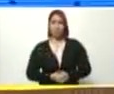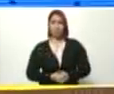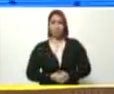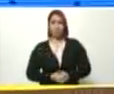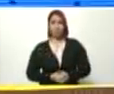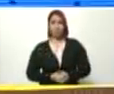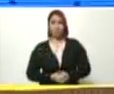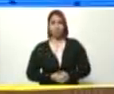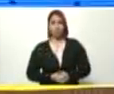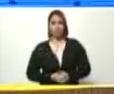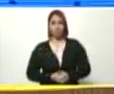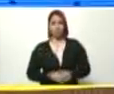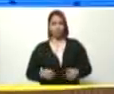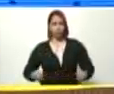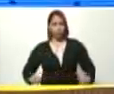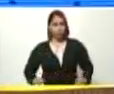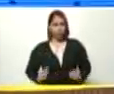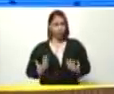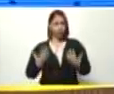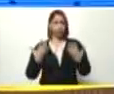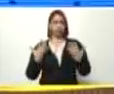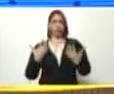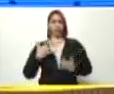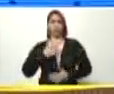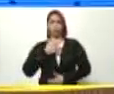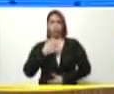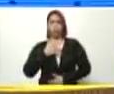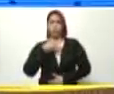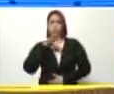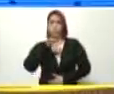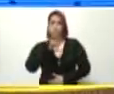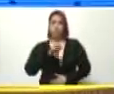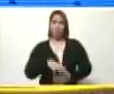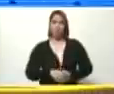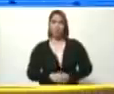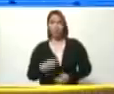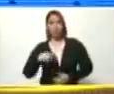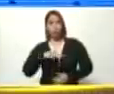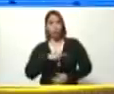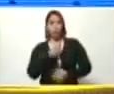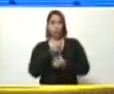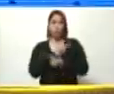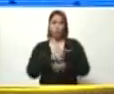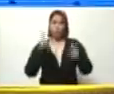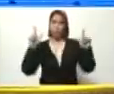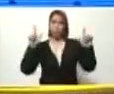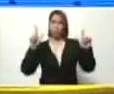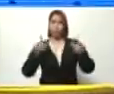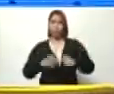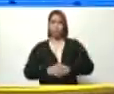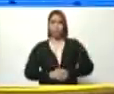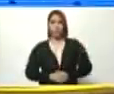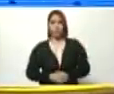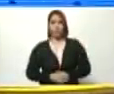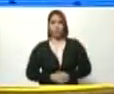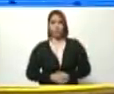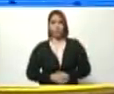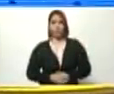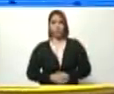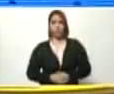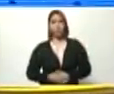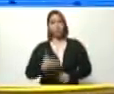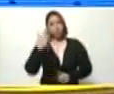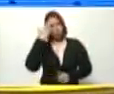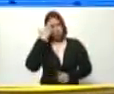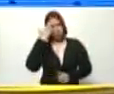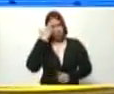iba a estar lleno de la energía patriótica de nuestros libertadores y libertadoras. Sabíamos que